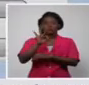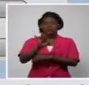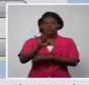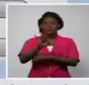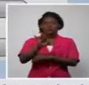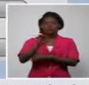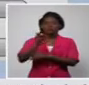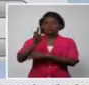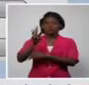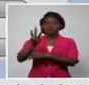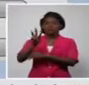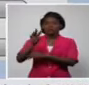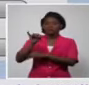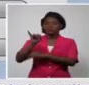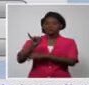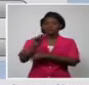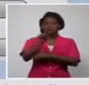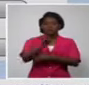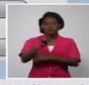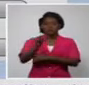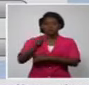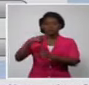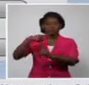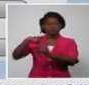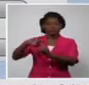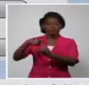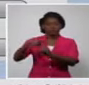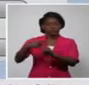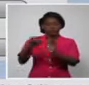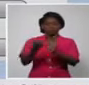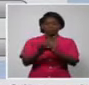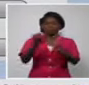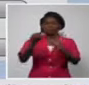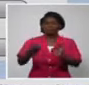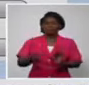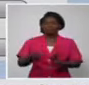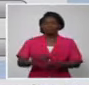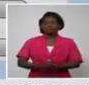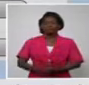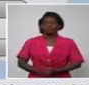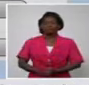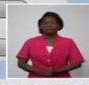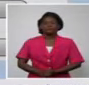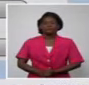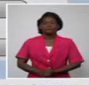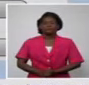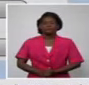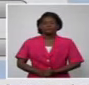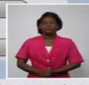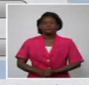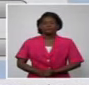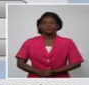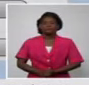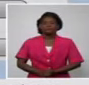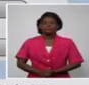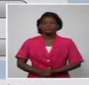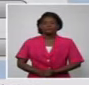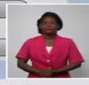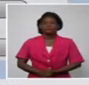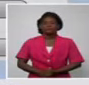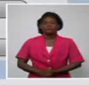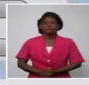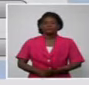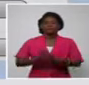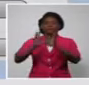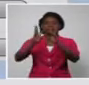836 personas con la COVID-19. De esta forma, pues se acumulan